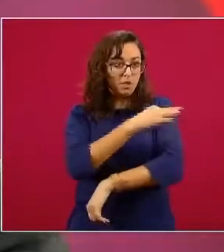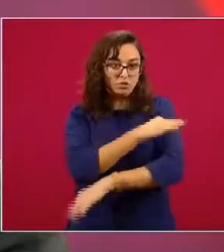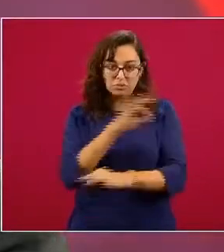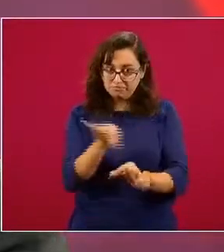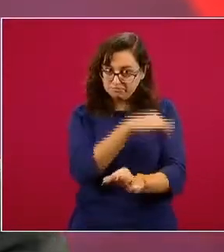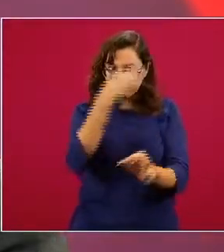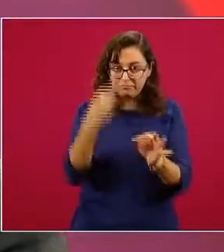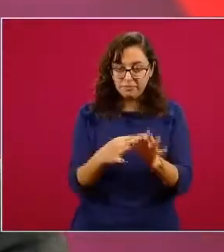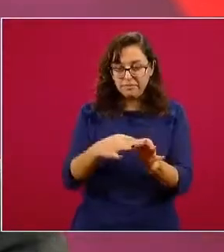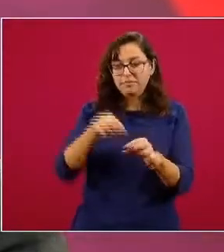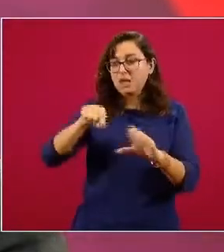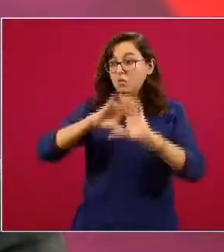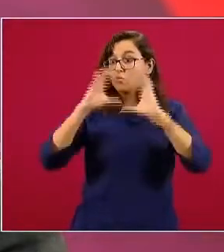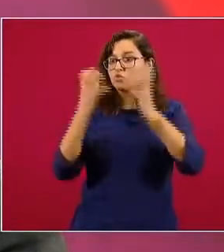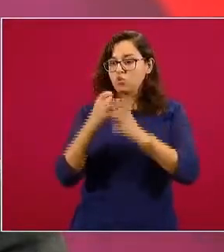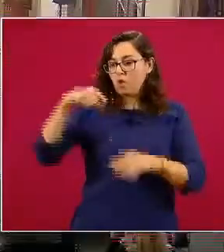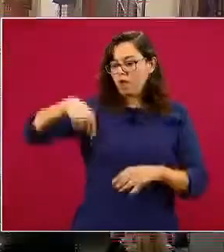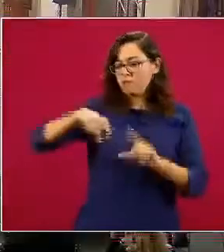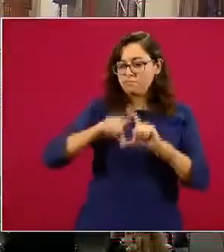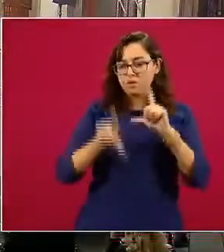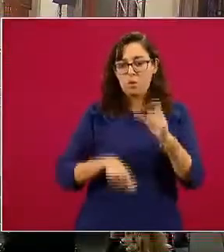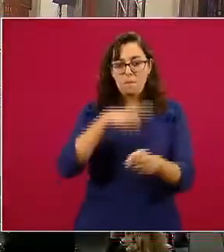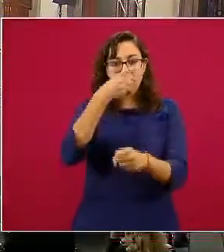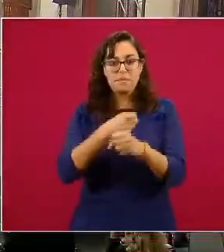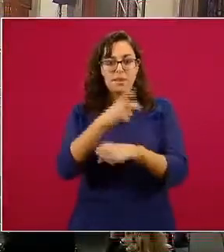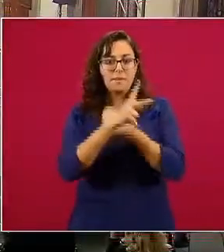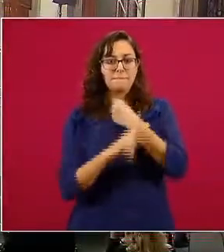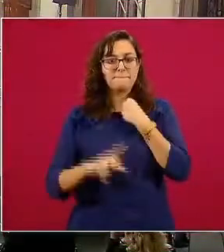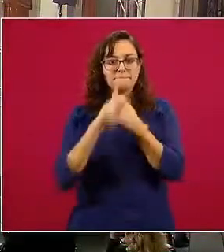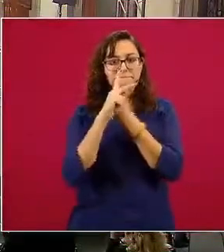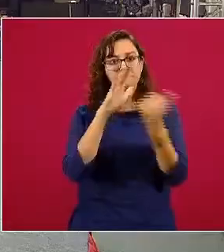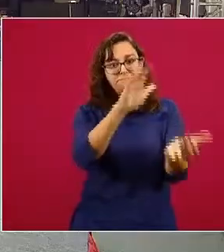tener vacuna contra el COVID.